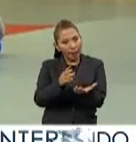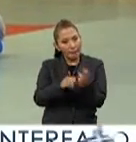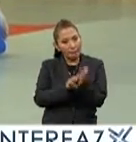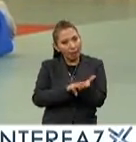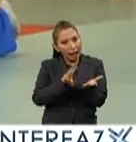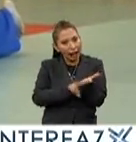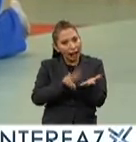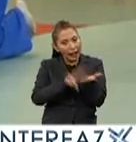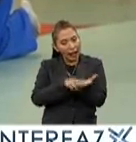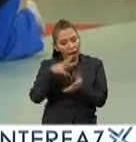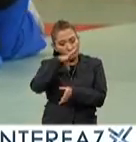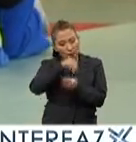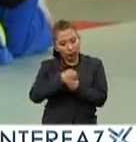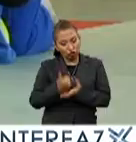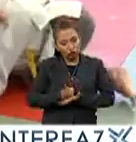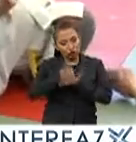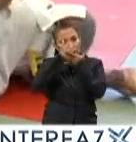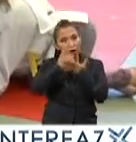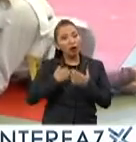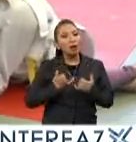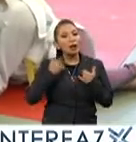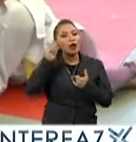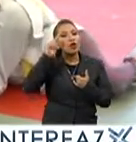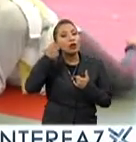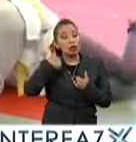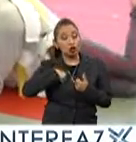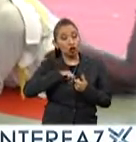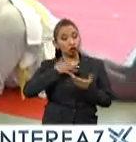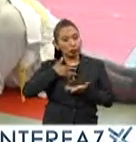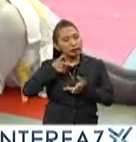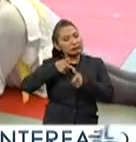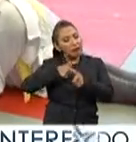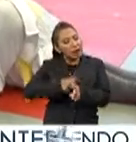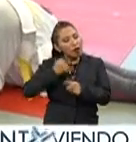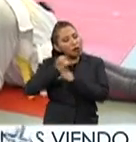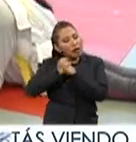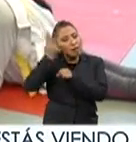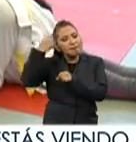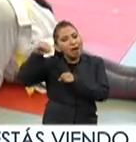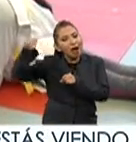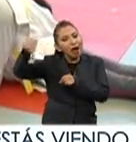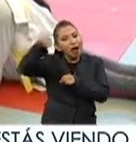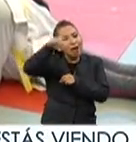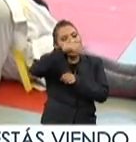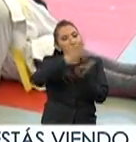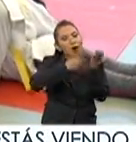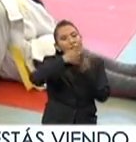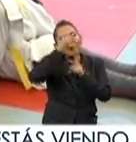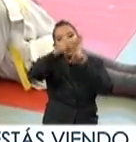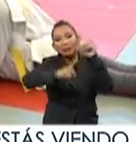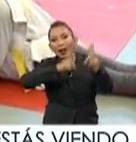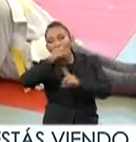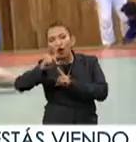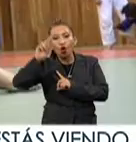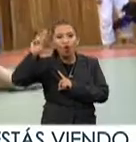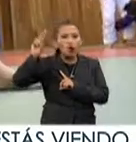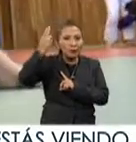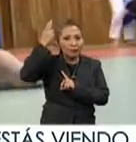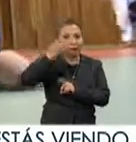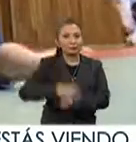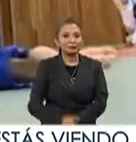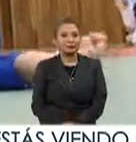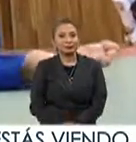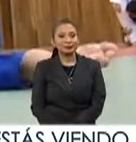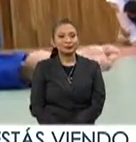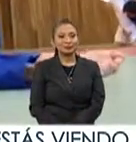herramientas en la formación integral de los jóvenes universitarios y nosotros continuaremos con nuestro recorrido por el programa de deportes de la Universidad